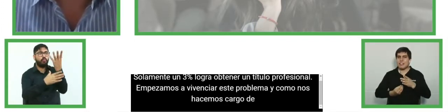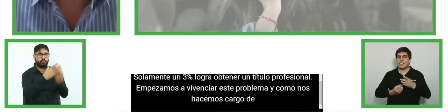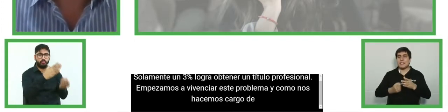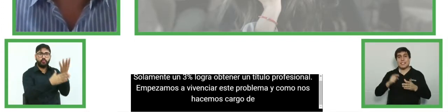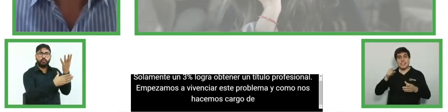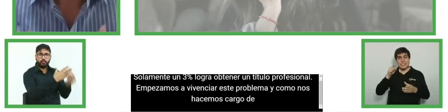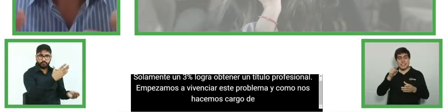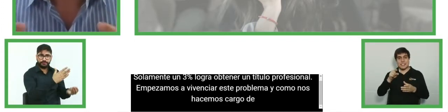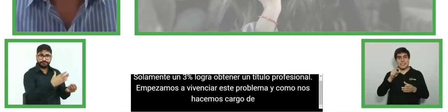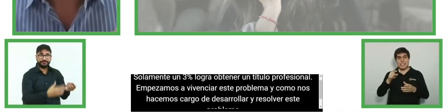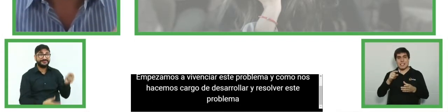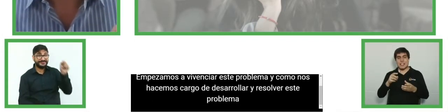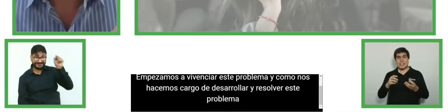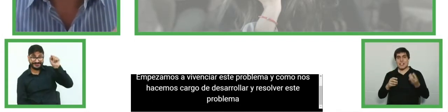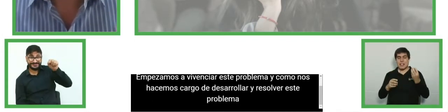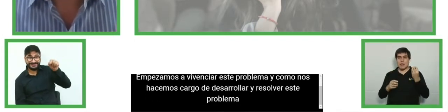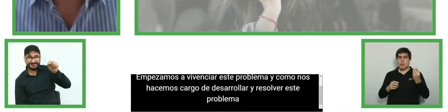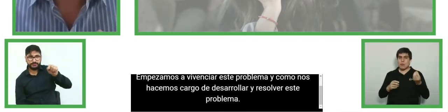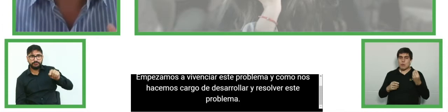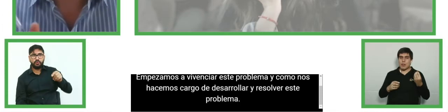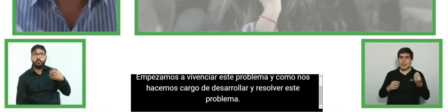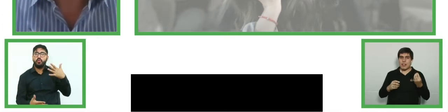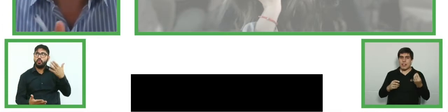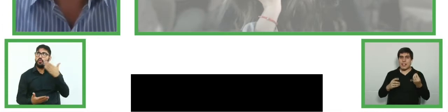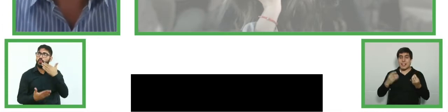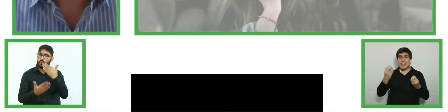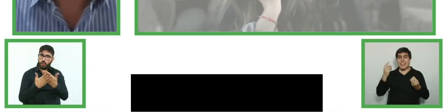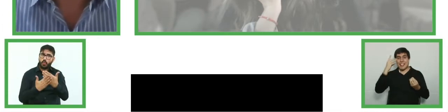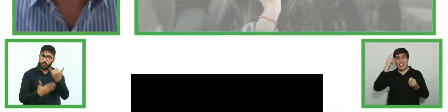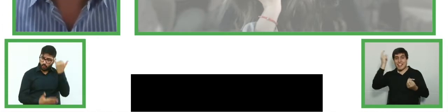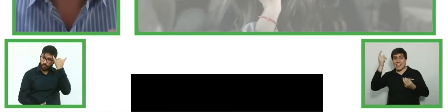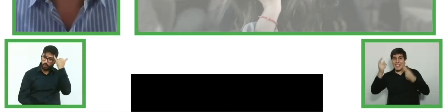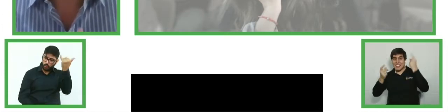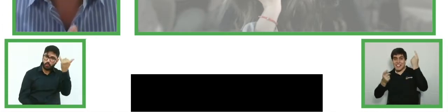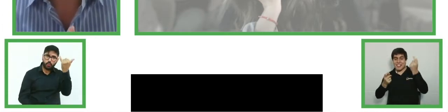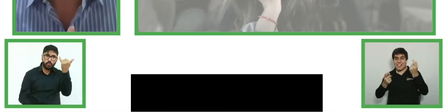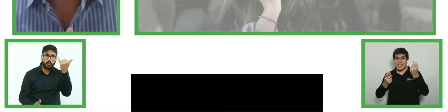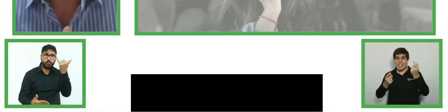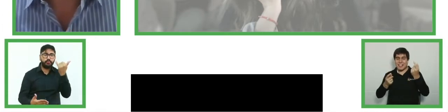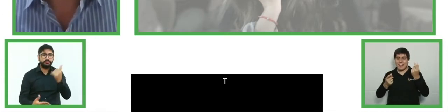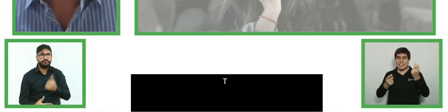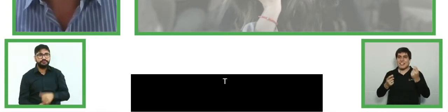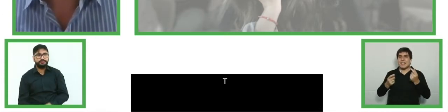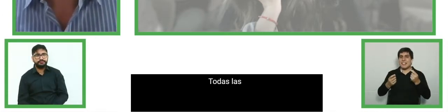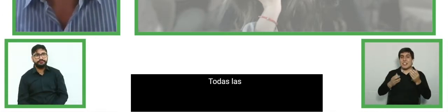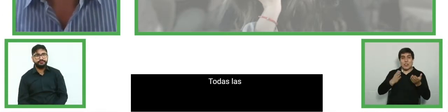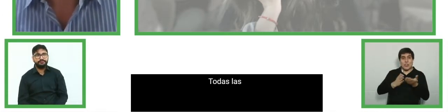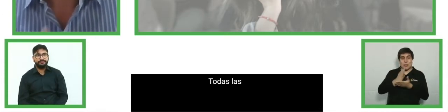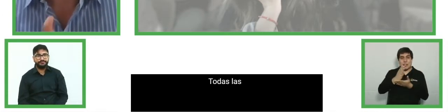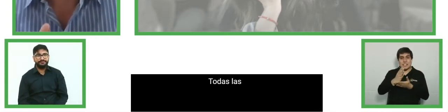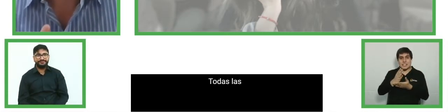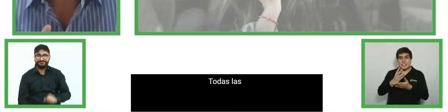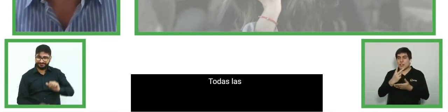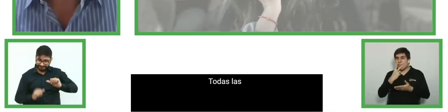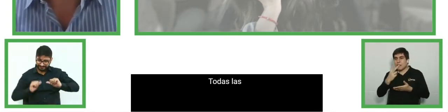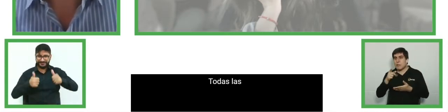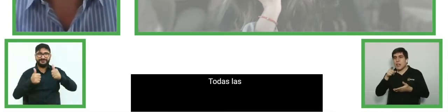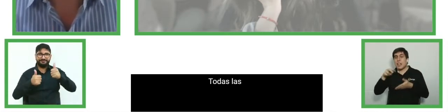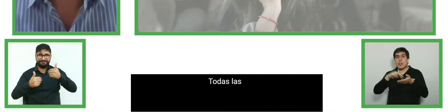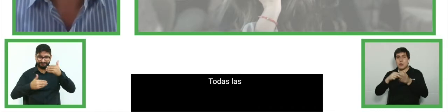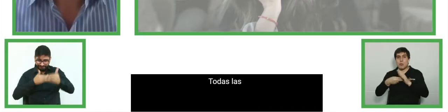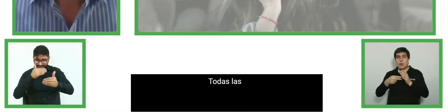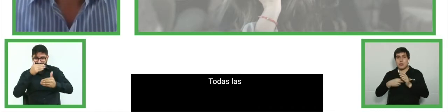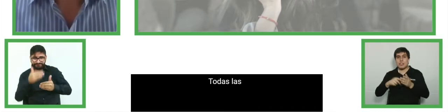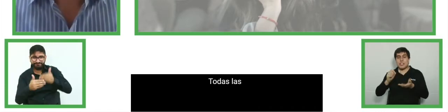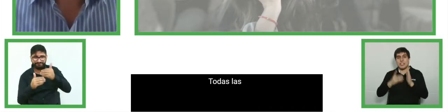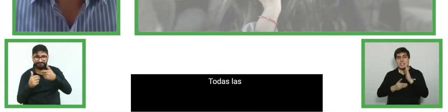y las efectivas innovaciones parten desde una necesidad muy clara o también una oportunidad de innovar y desarrollar nuevas